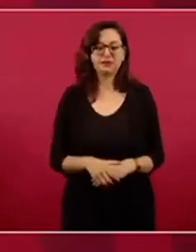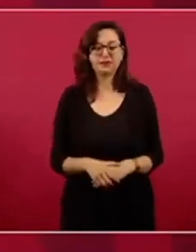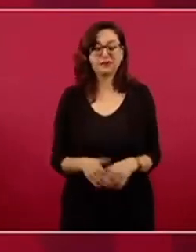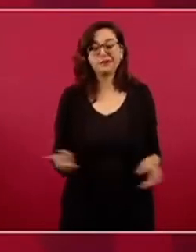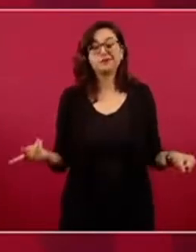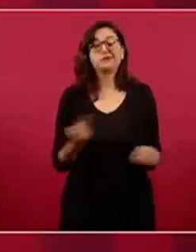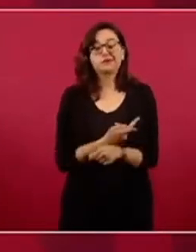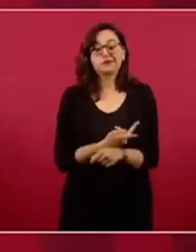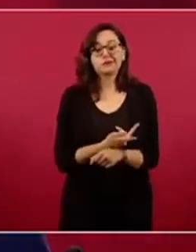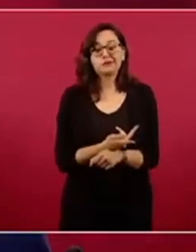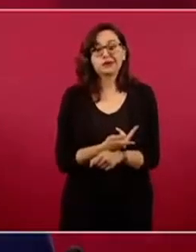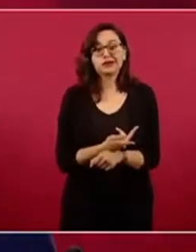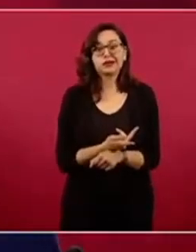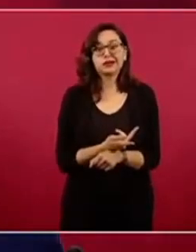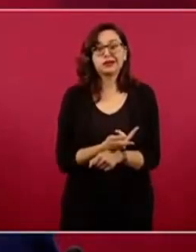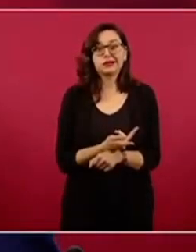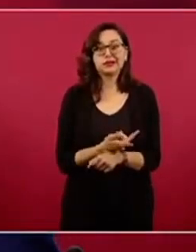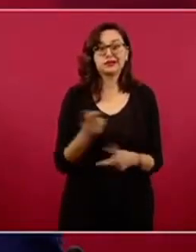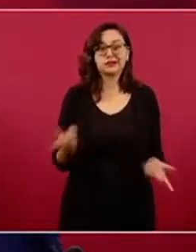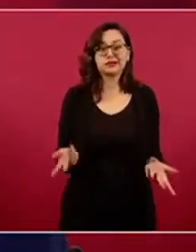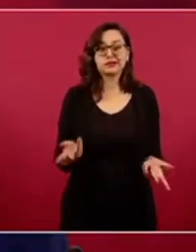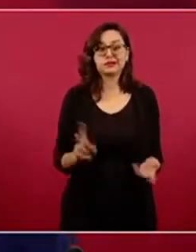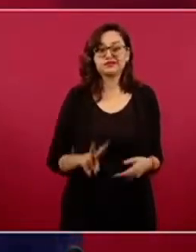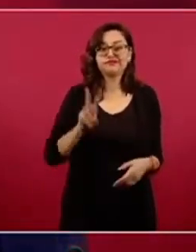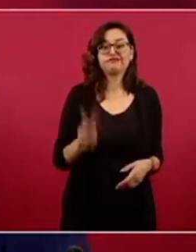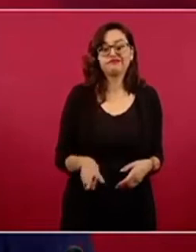y no es ningún delito,